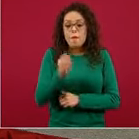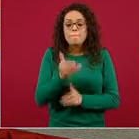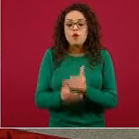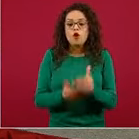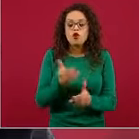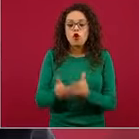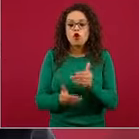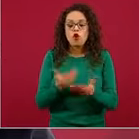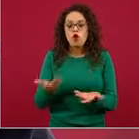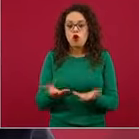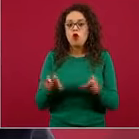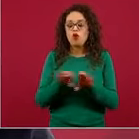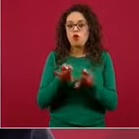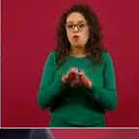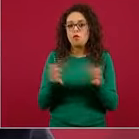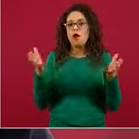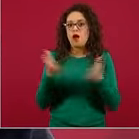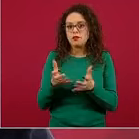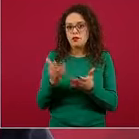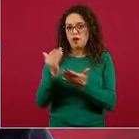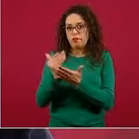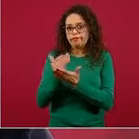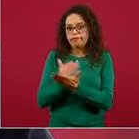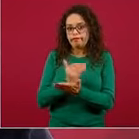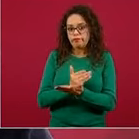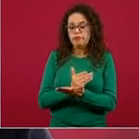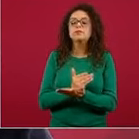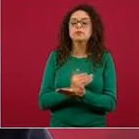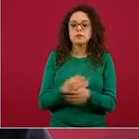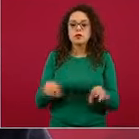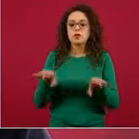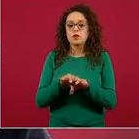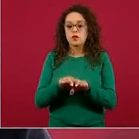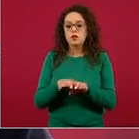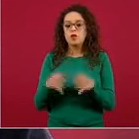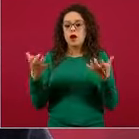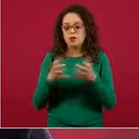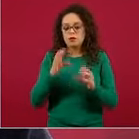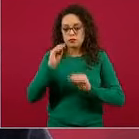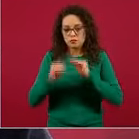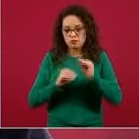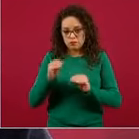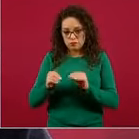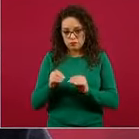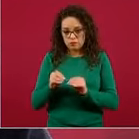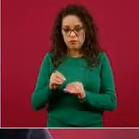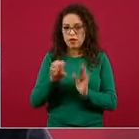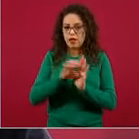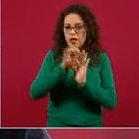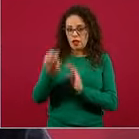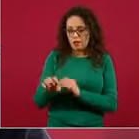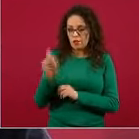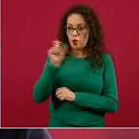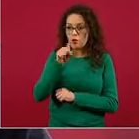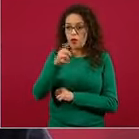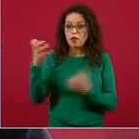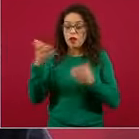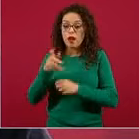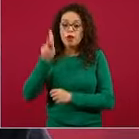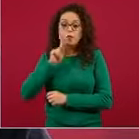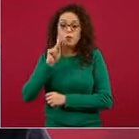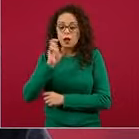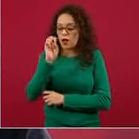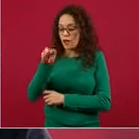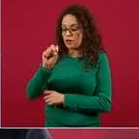hecho de que se puede tener toda la información de cómo estos se van a implementar. Para efectos de un ensayo, el protocolo como